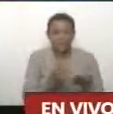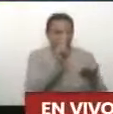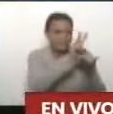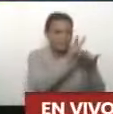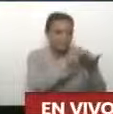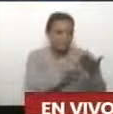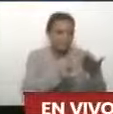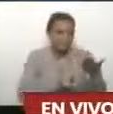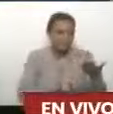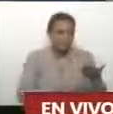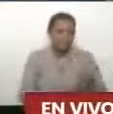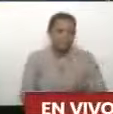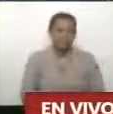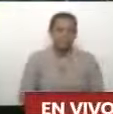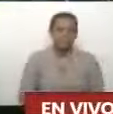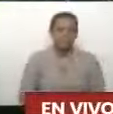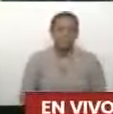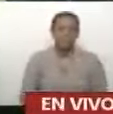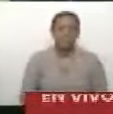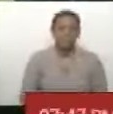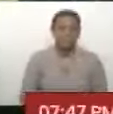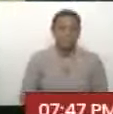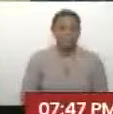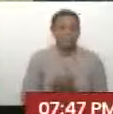gracias es un